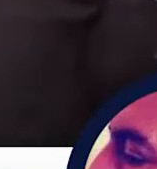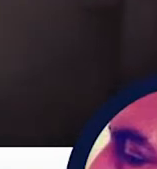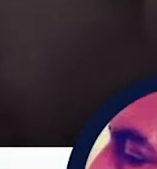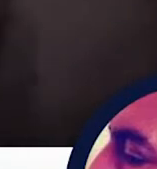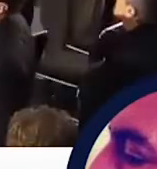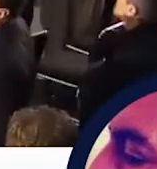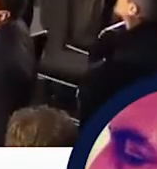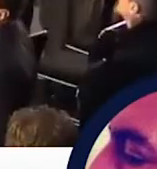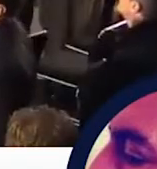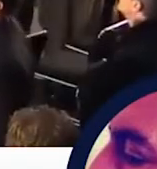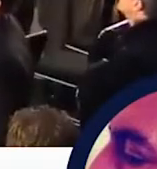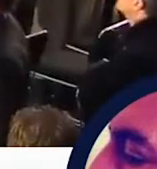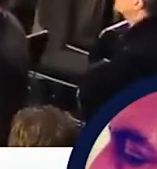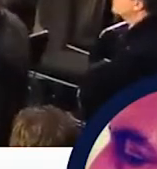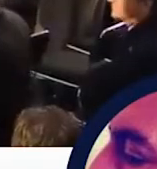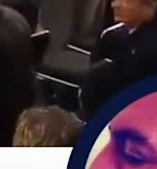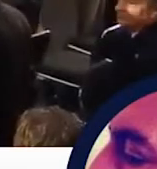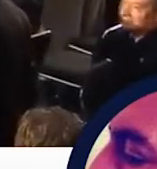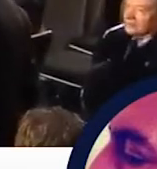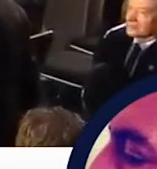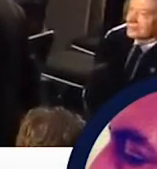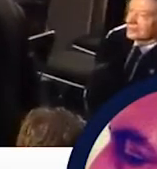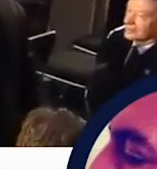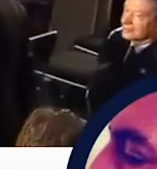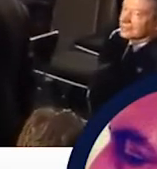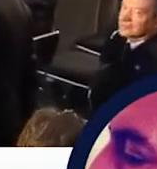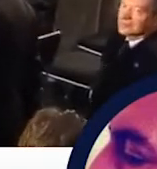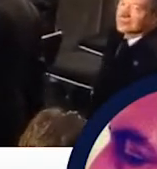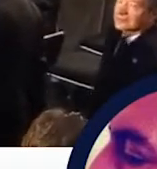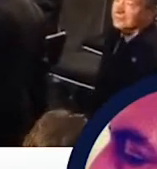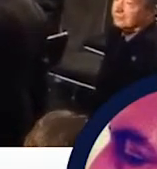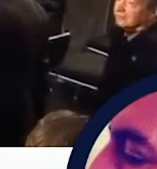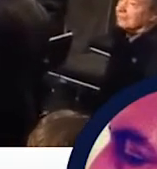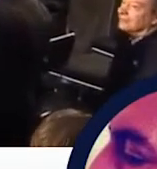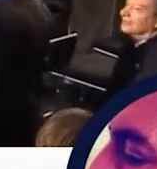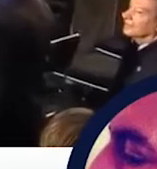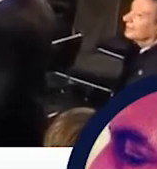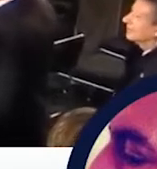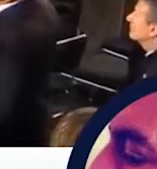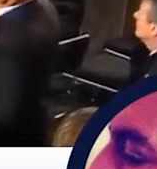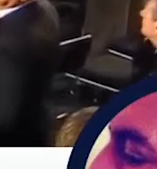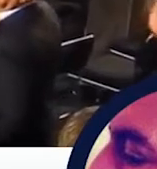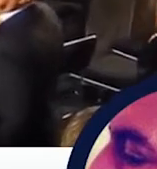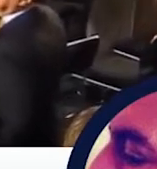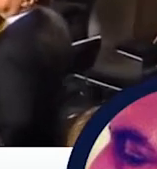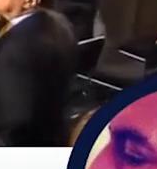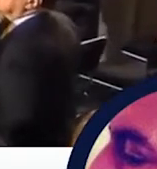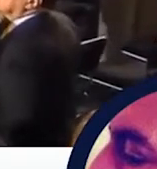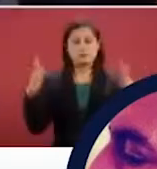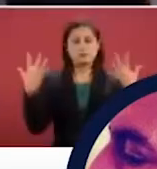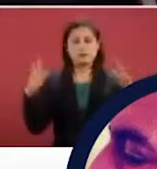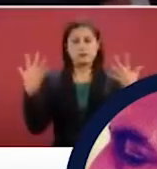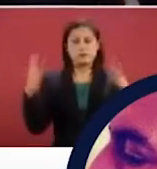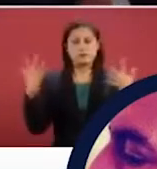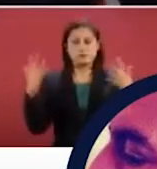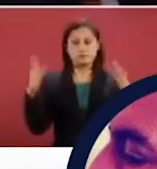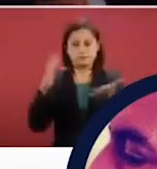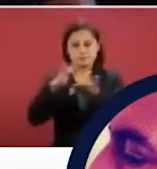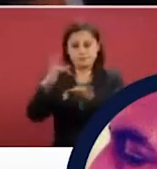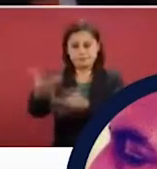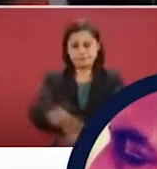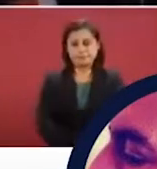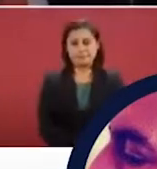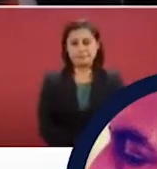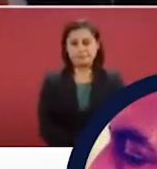ahí Rogelio Zambrano, y también pues empresarios de que tienen que ver con el Grupo Lala, y también